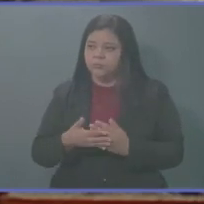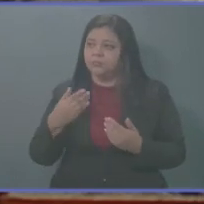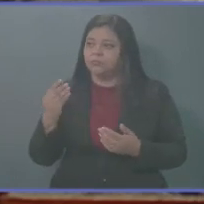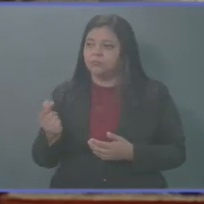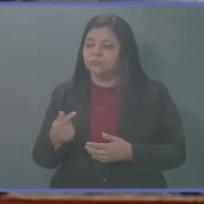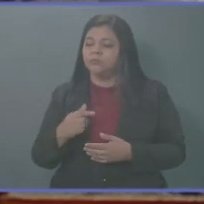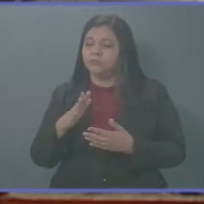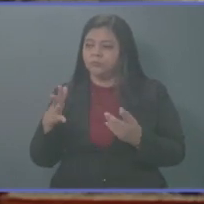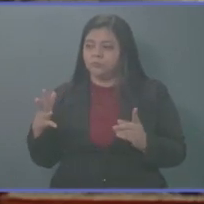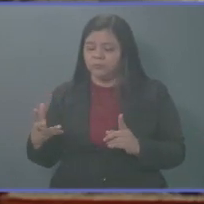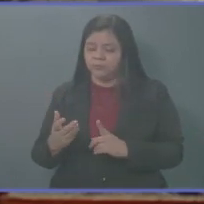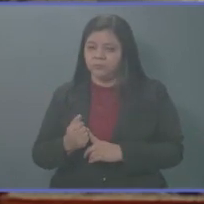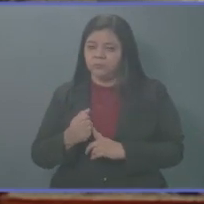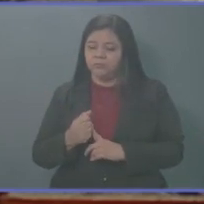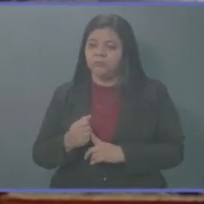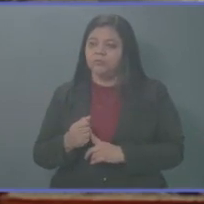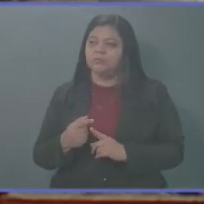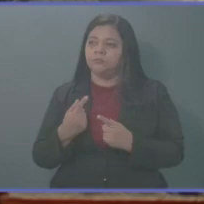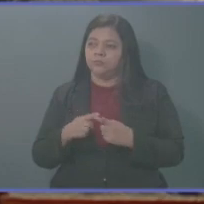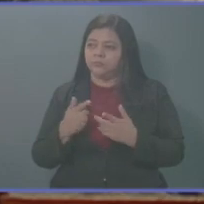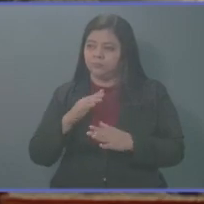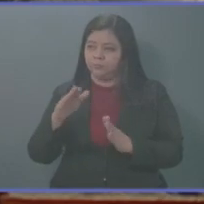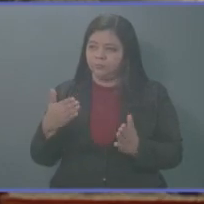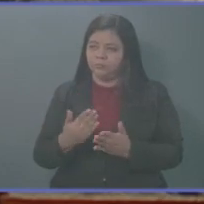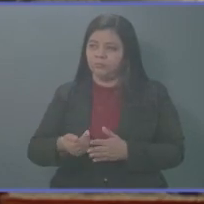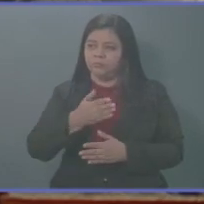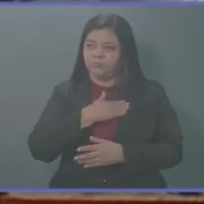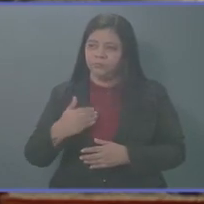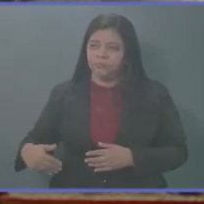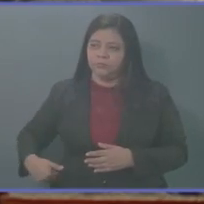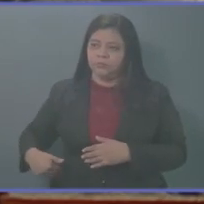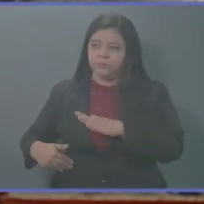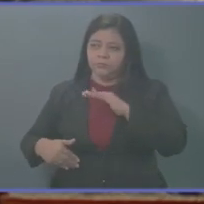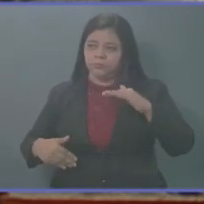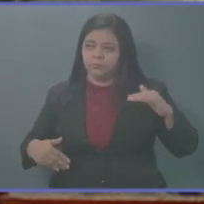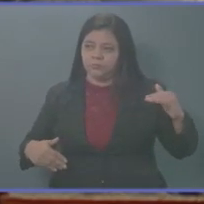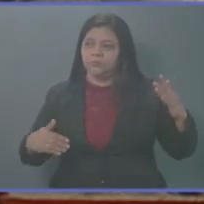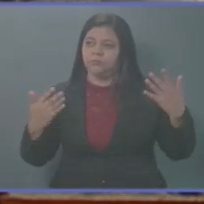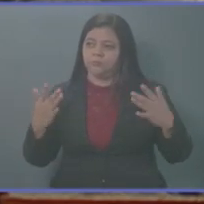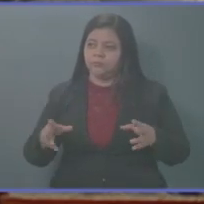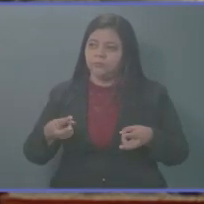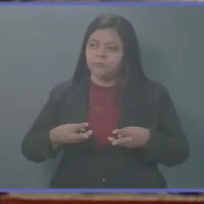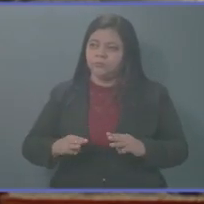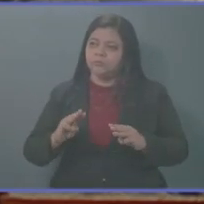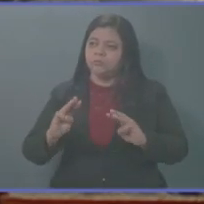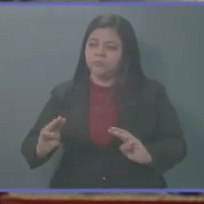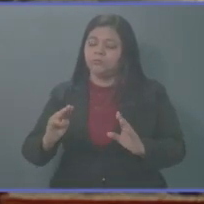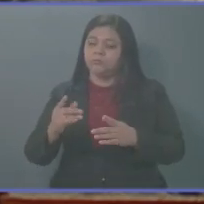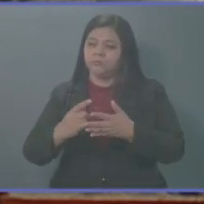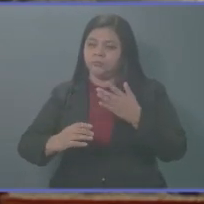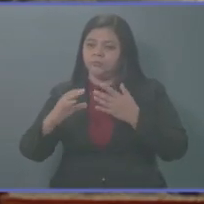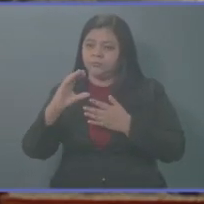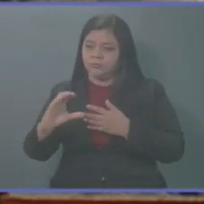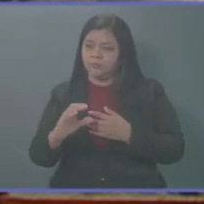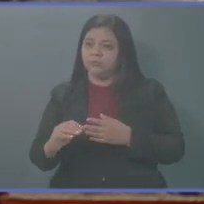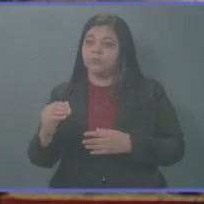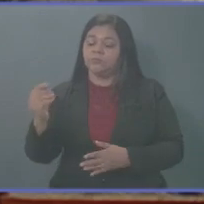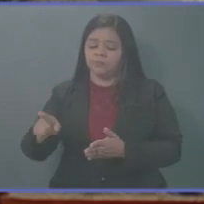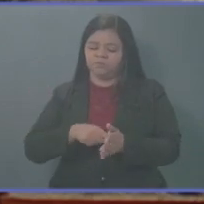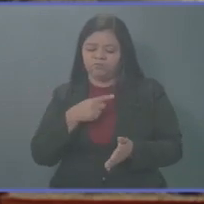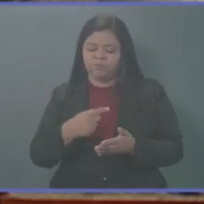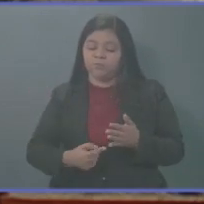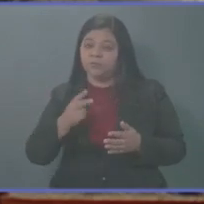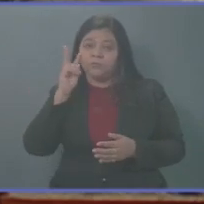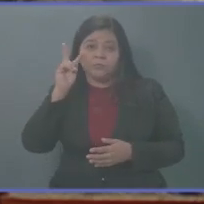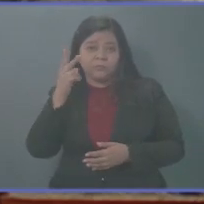son objeto de un rechazo del presidente de la República mediante el mecanismo constitucional del veto, el cual impide